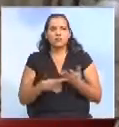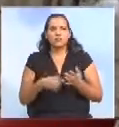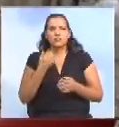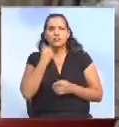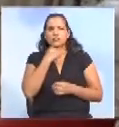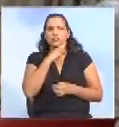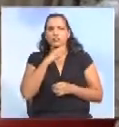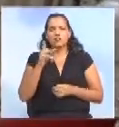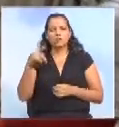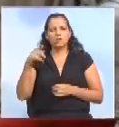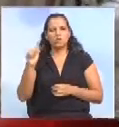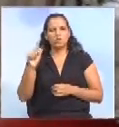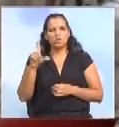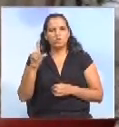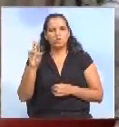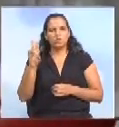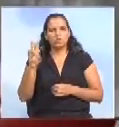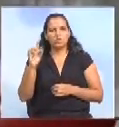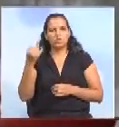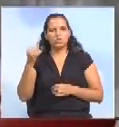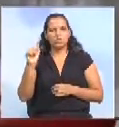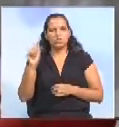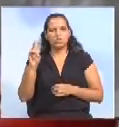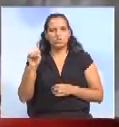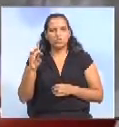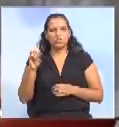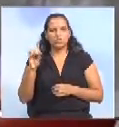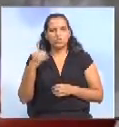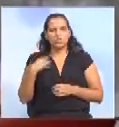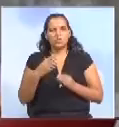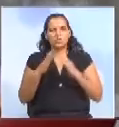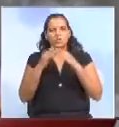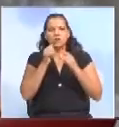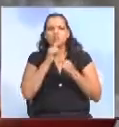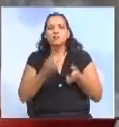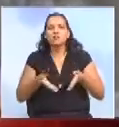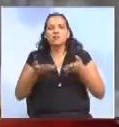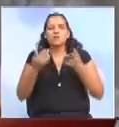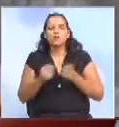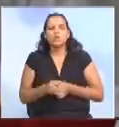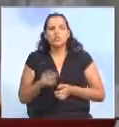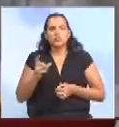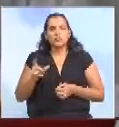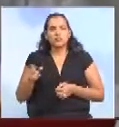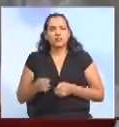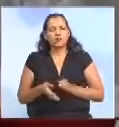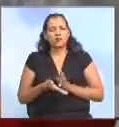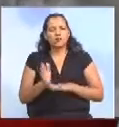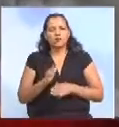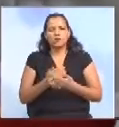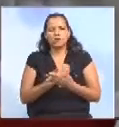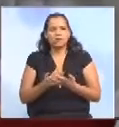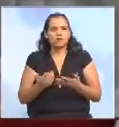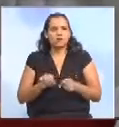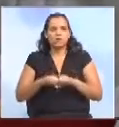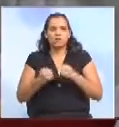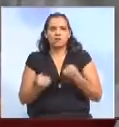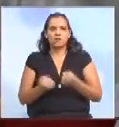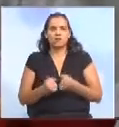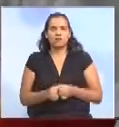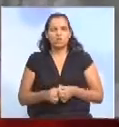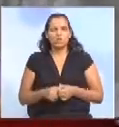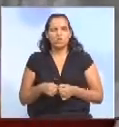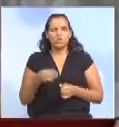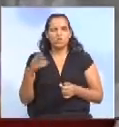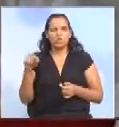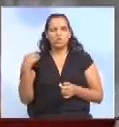transmiten el paludismo, dengue y chikungunya. Ya hay casas inundadas, hay personas que han perdido ya enseres, ya nos